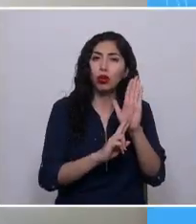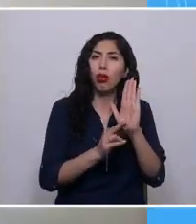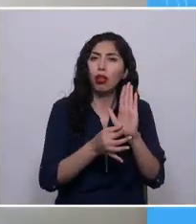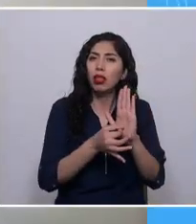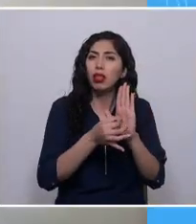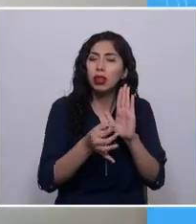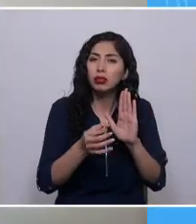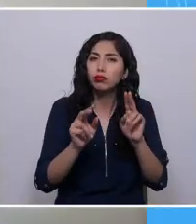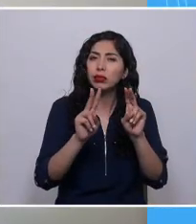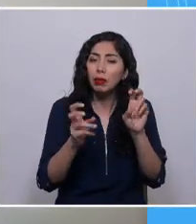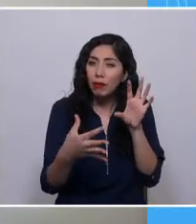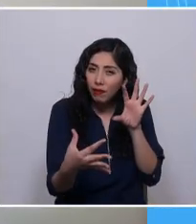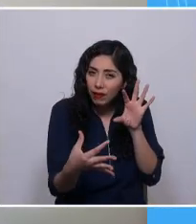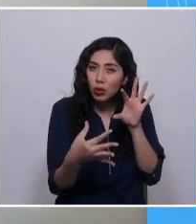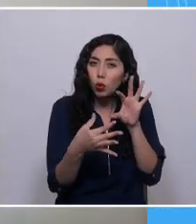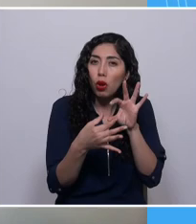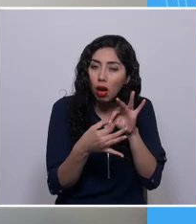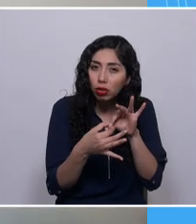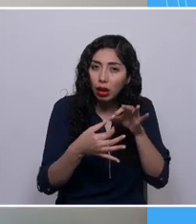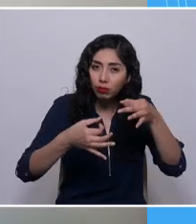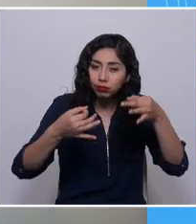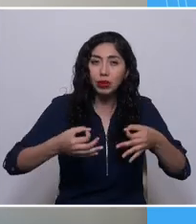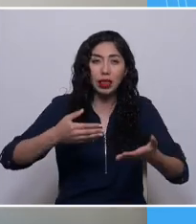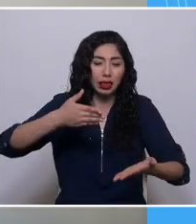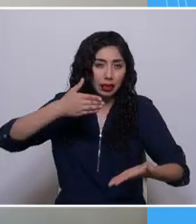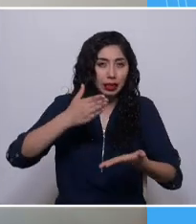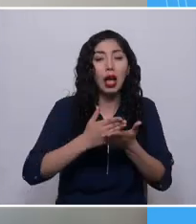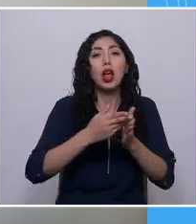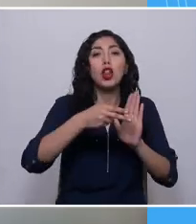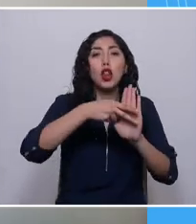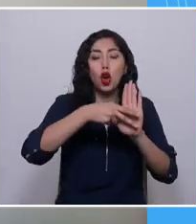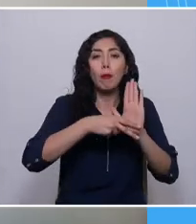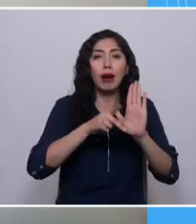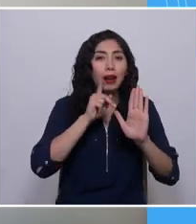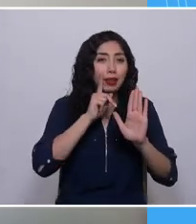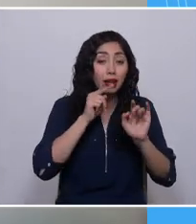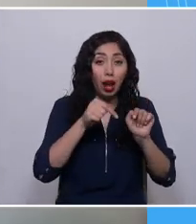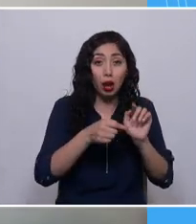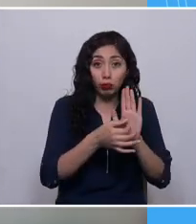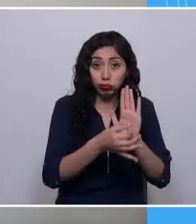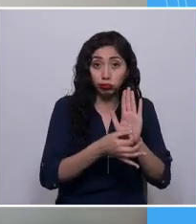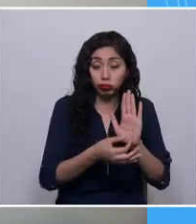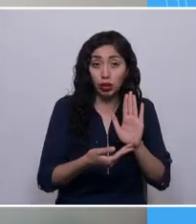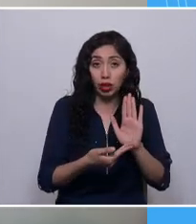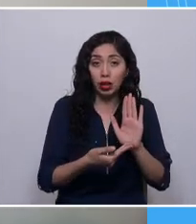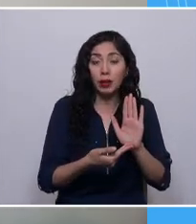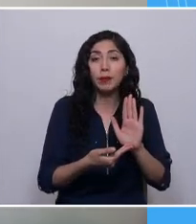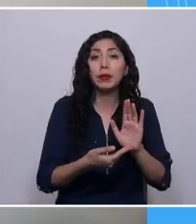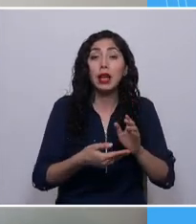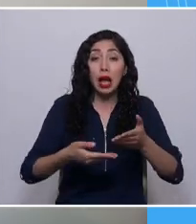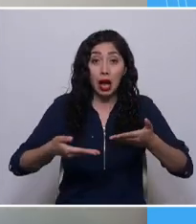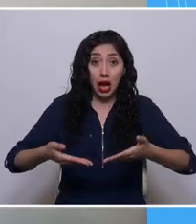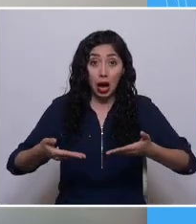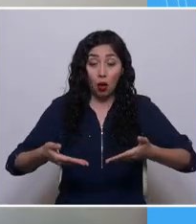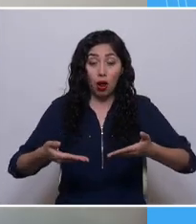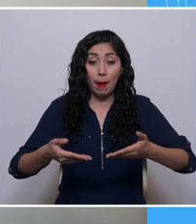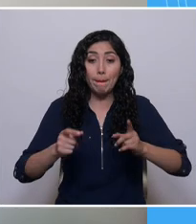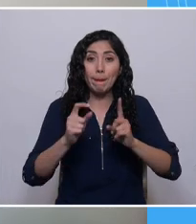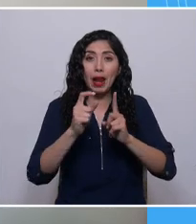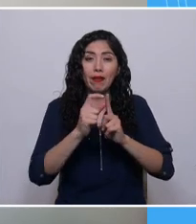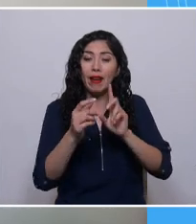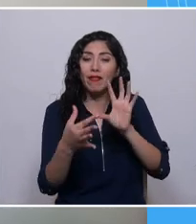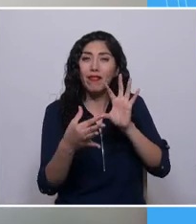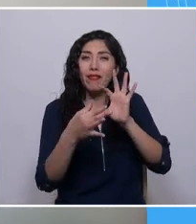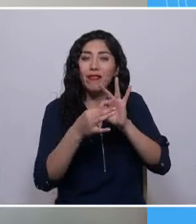carácter vinculante de las normas contenidas en el catálogo de fuentes que se indica en esa norma. En este caso se utiliza la palabra vinculante